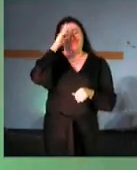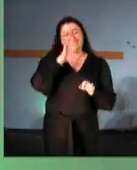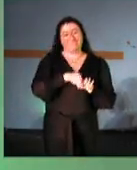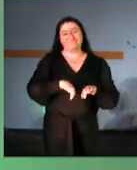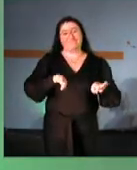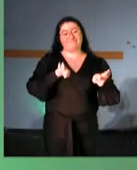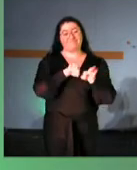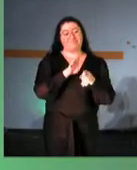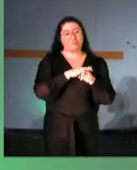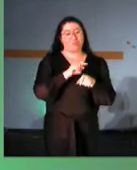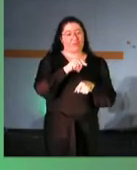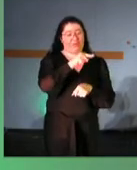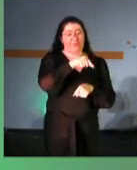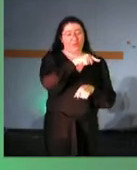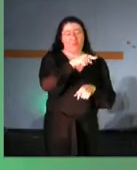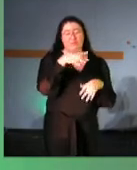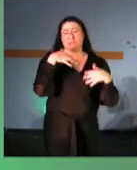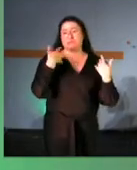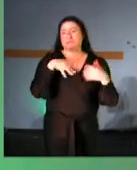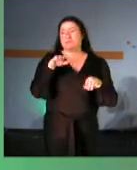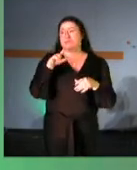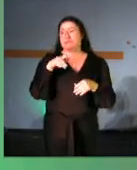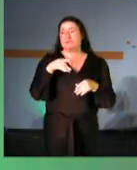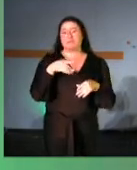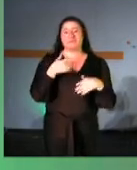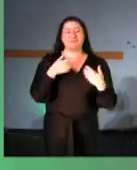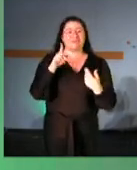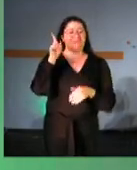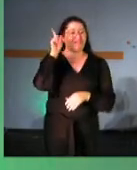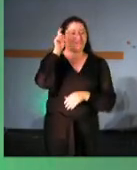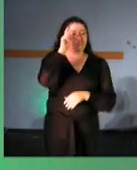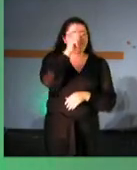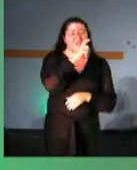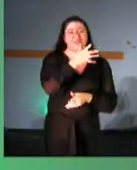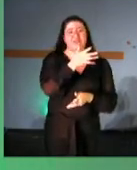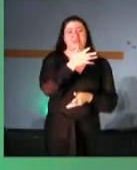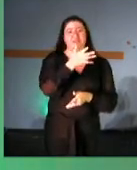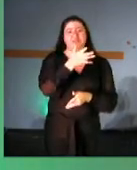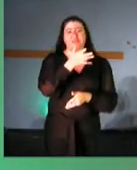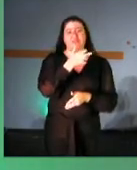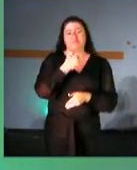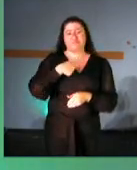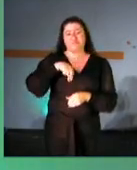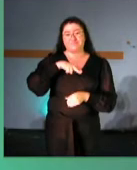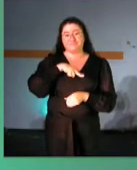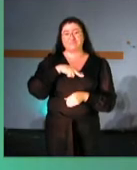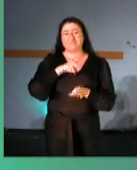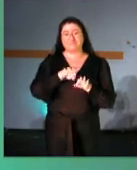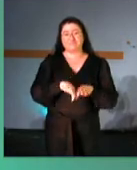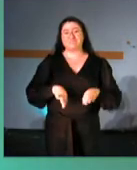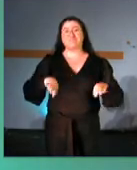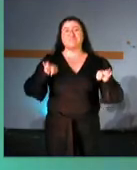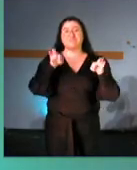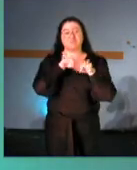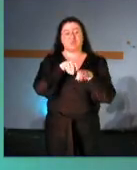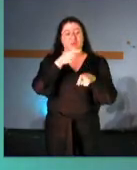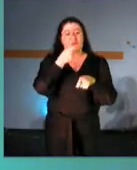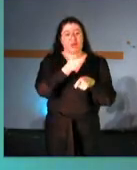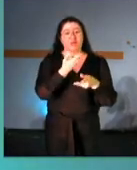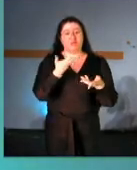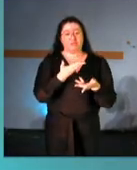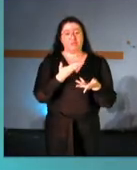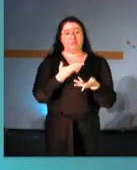en todo foro donde nosotros andamos denunciar esa situación y exigir en